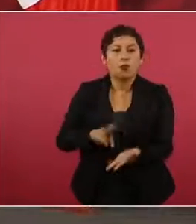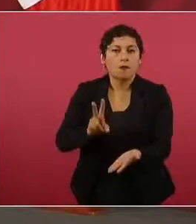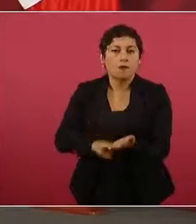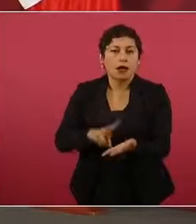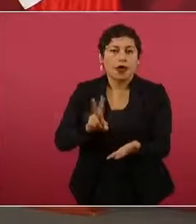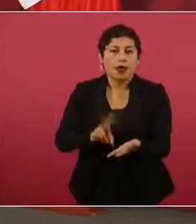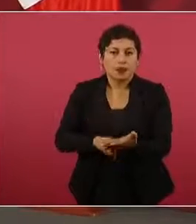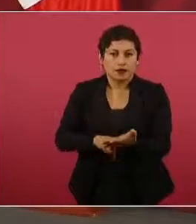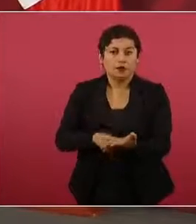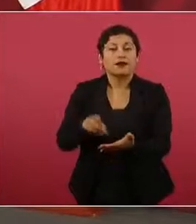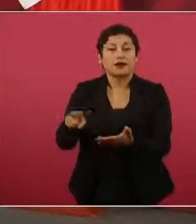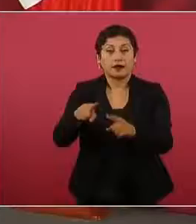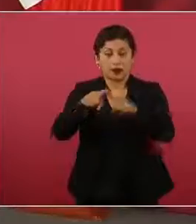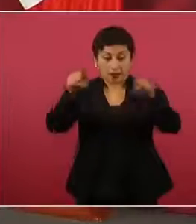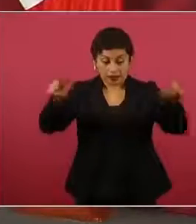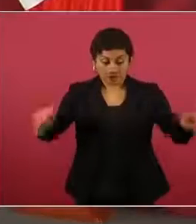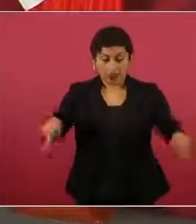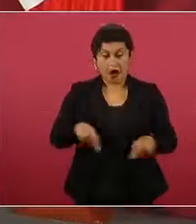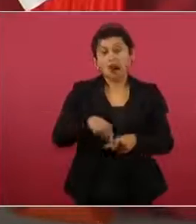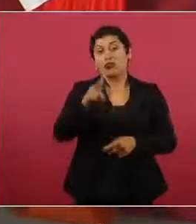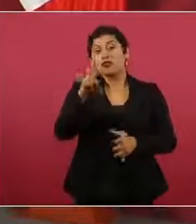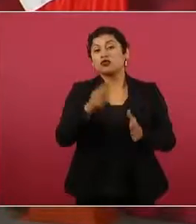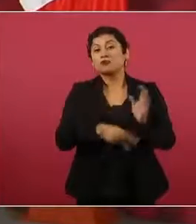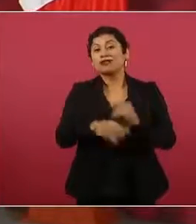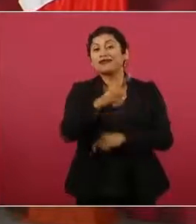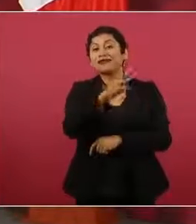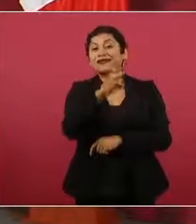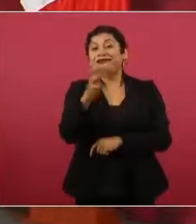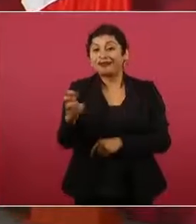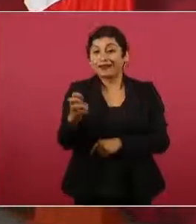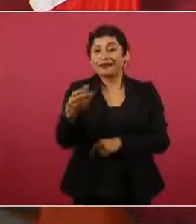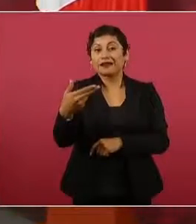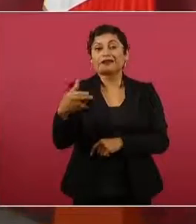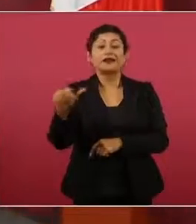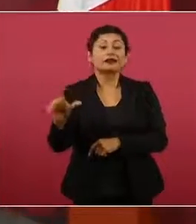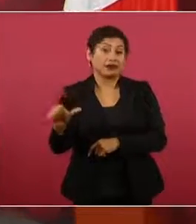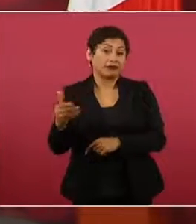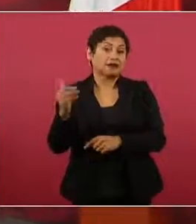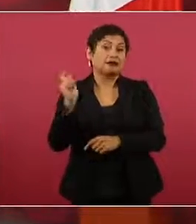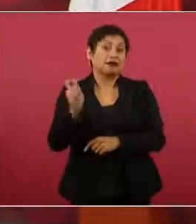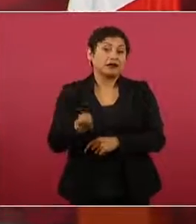esas 2.300 hectáreas aparecen con un costo